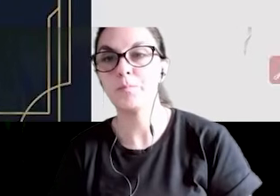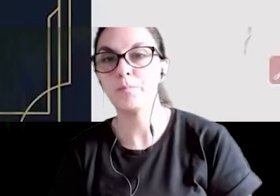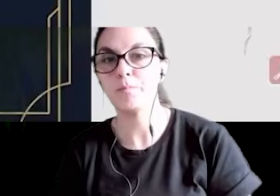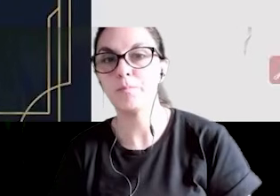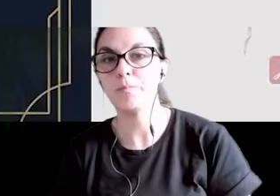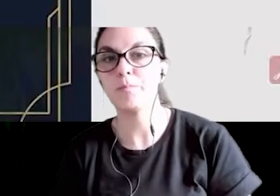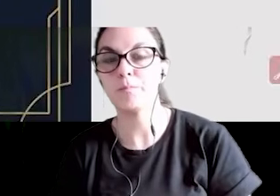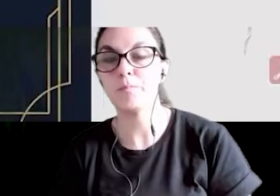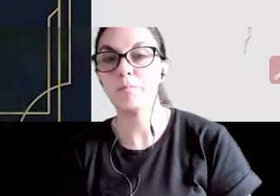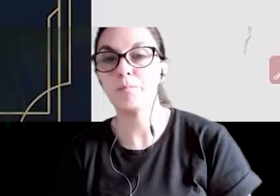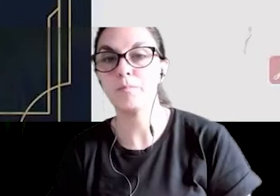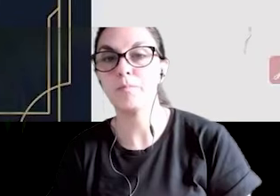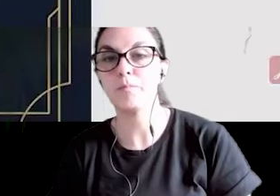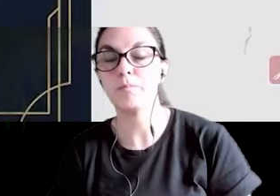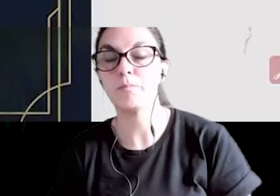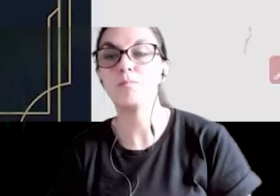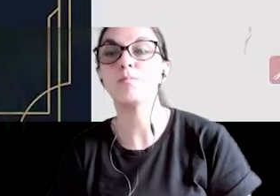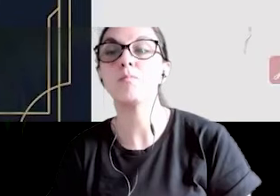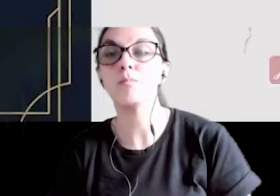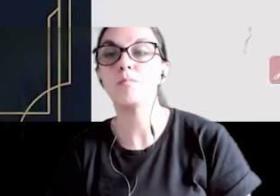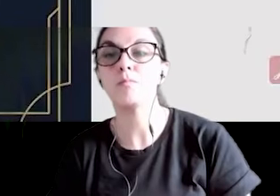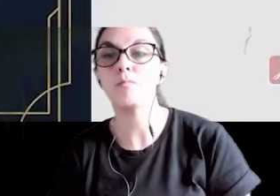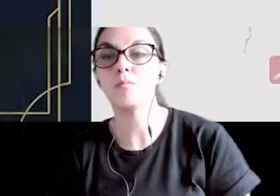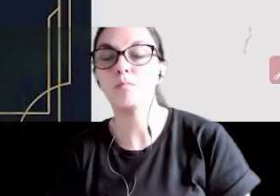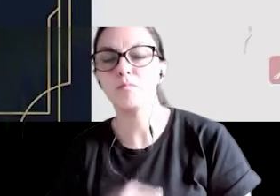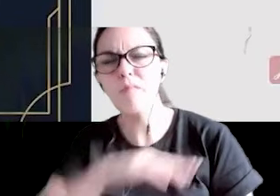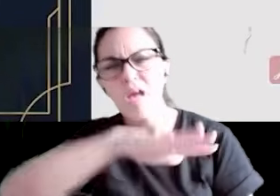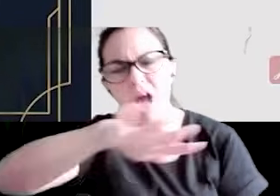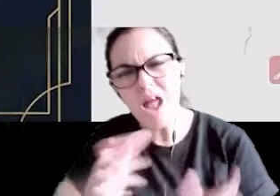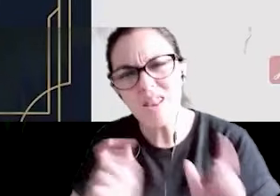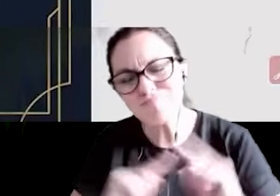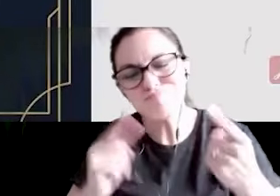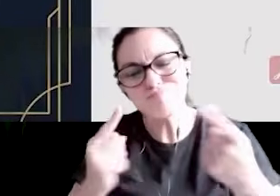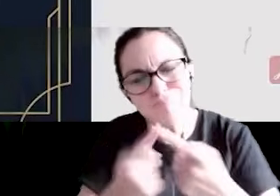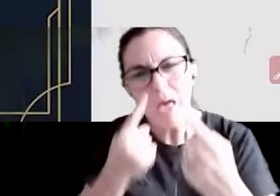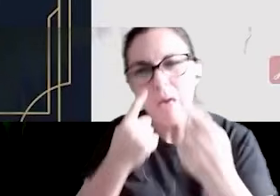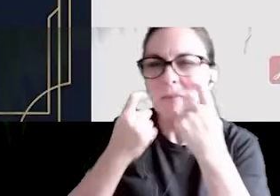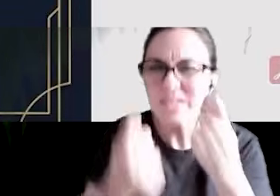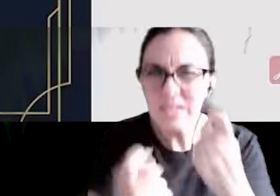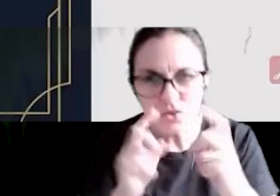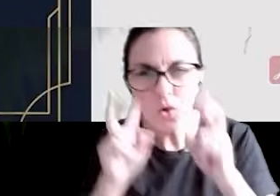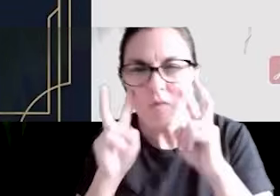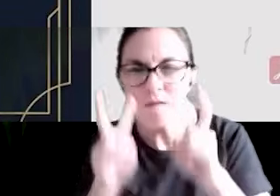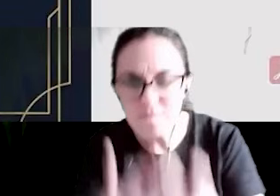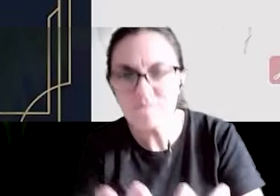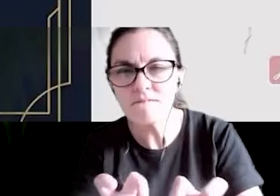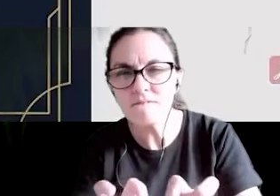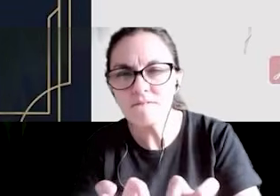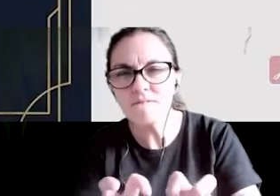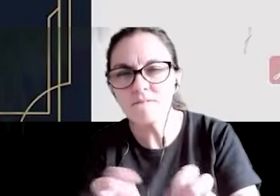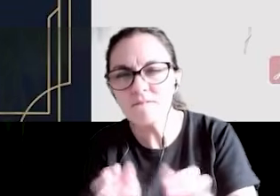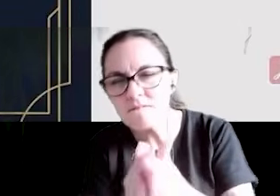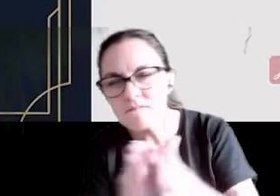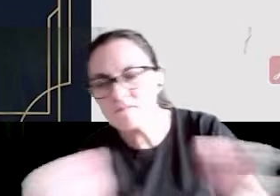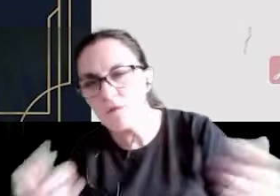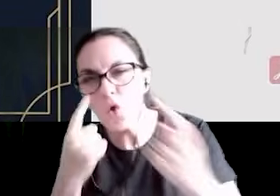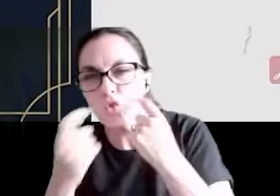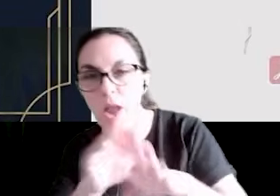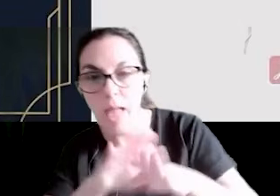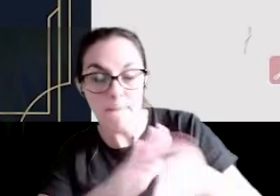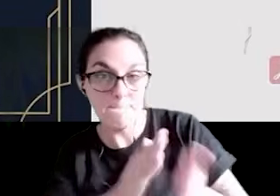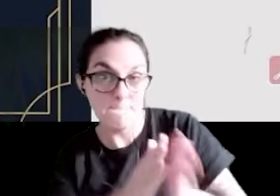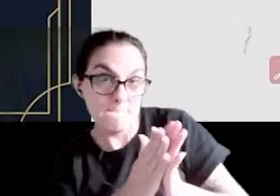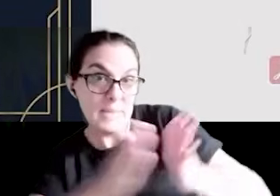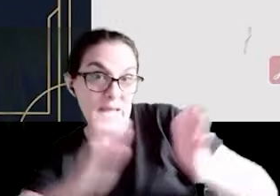contribuyente, un área de investigaciones va a tener que detectar una diferencia en el periodo base y el periodo base podrá ser el